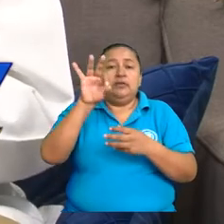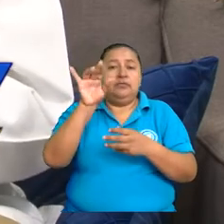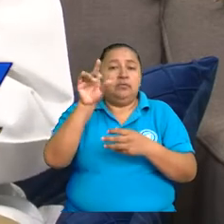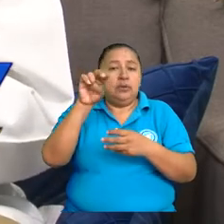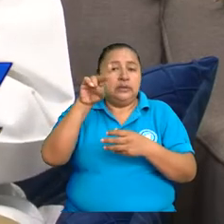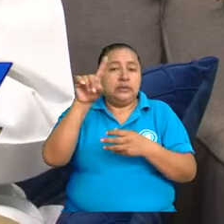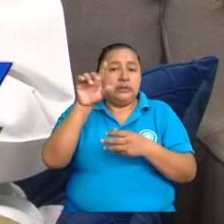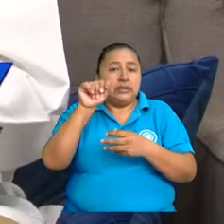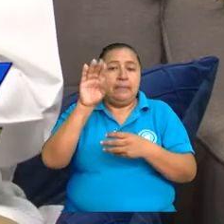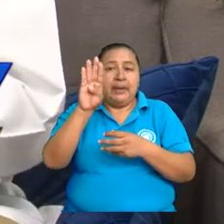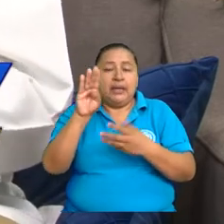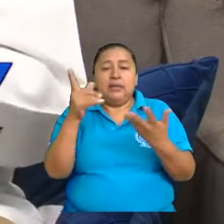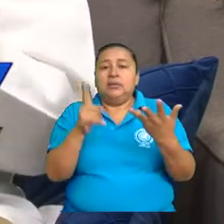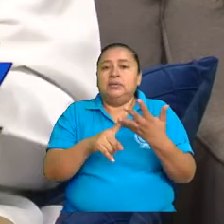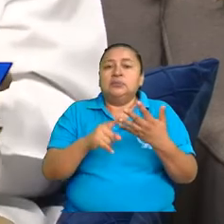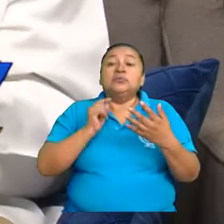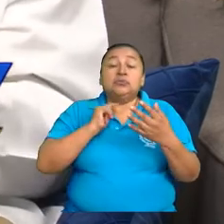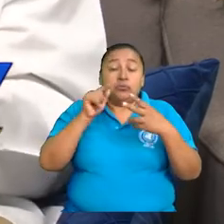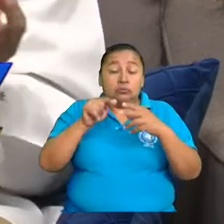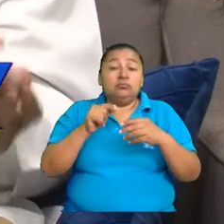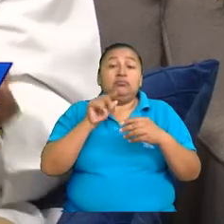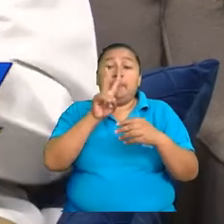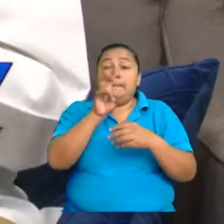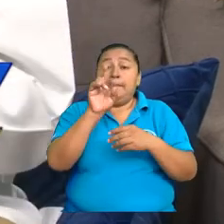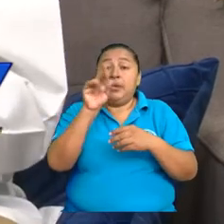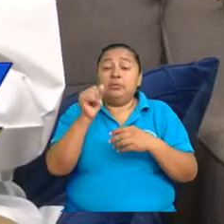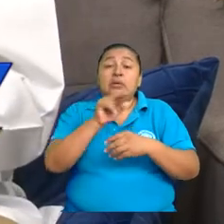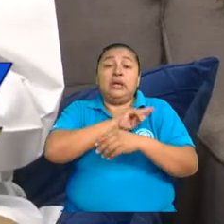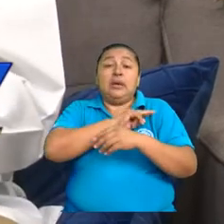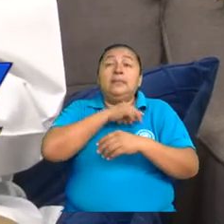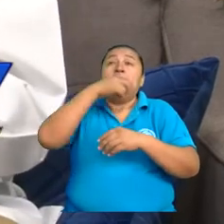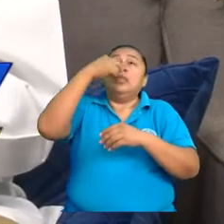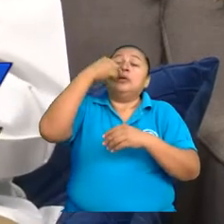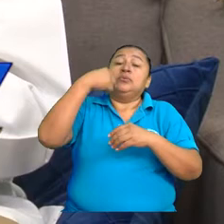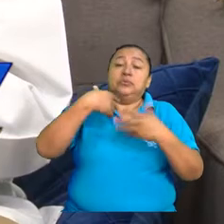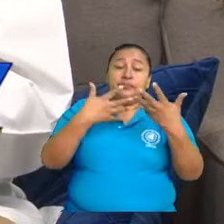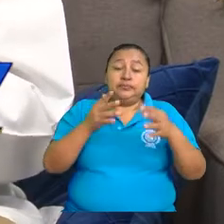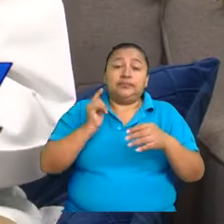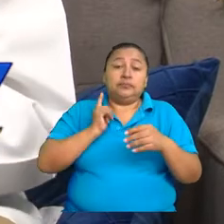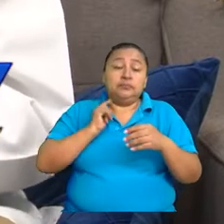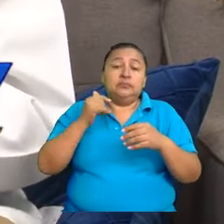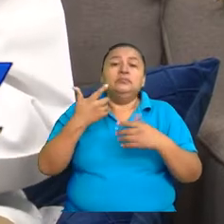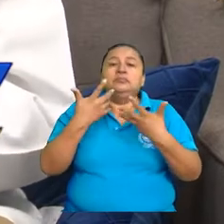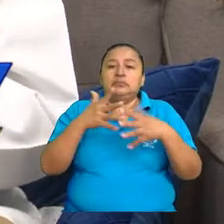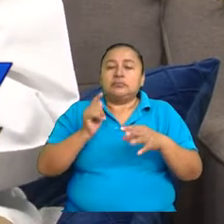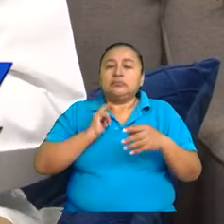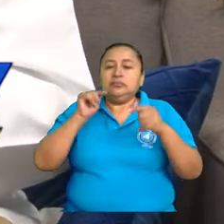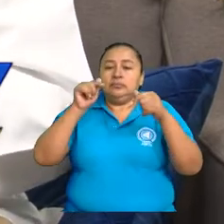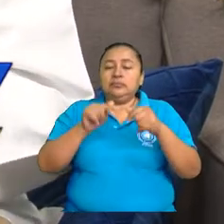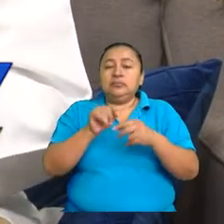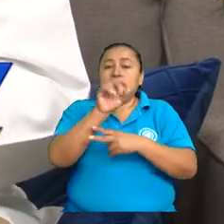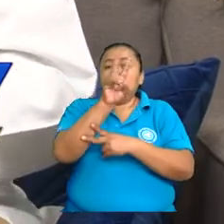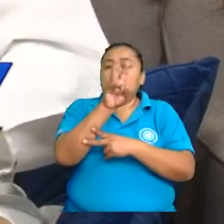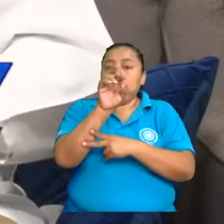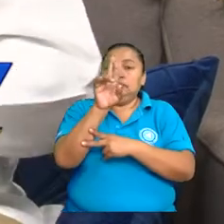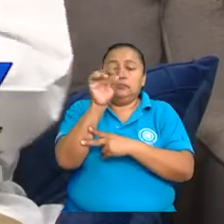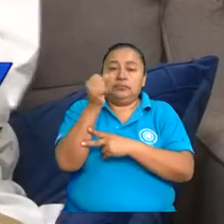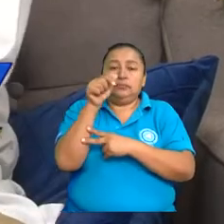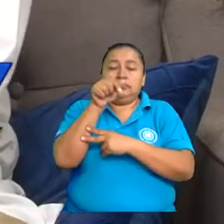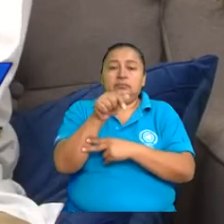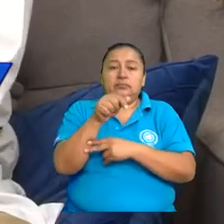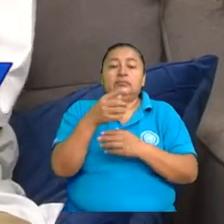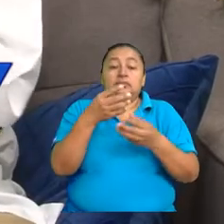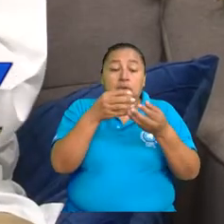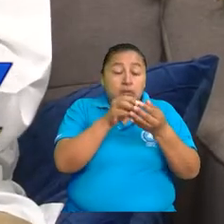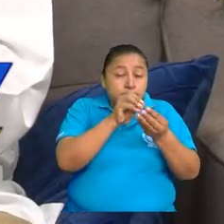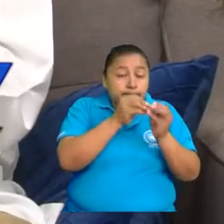son virus que se producen vacunas, que es la vacuna que nosotros aplicamos y estos virus nosotros, las cepas, las